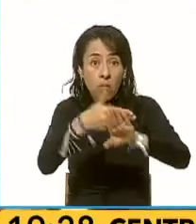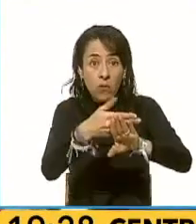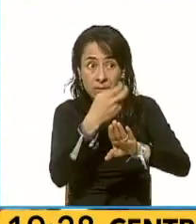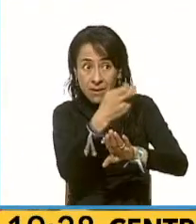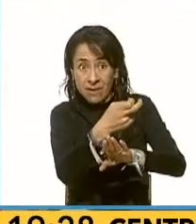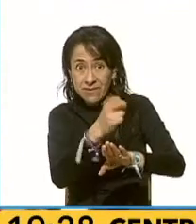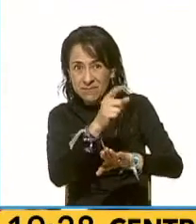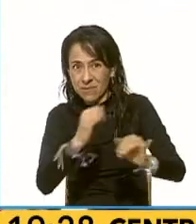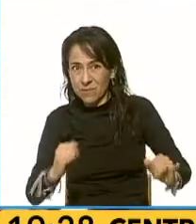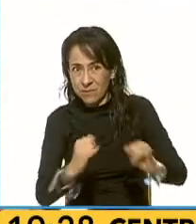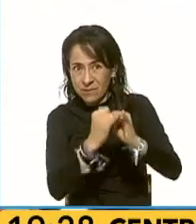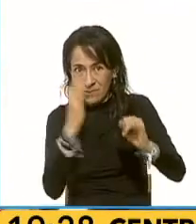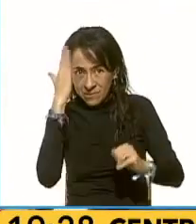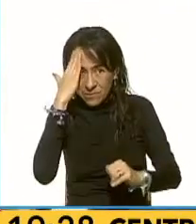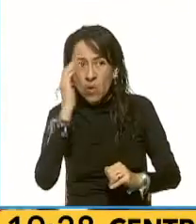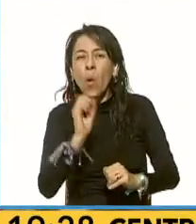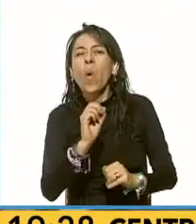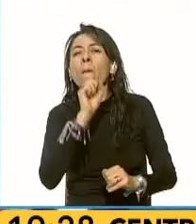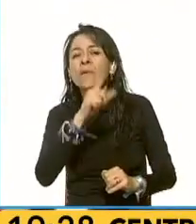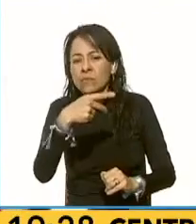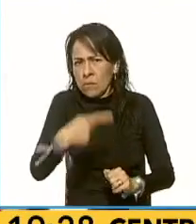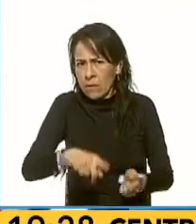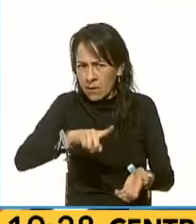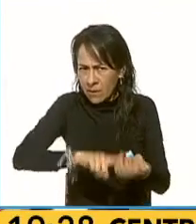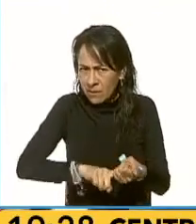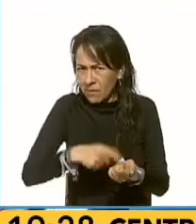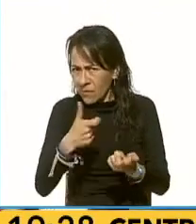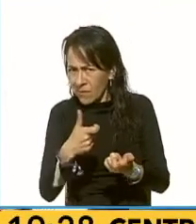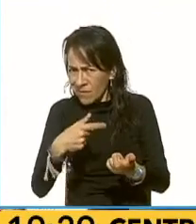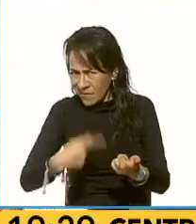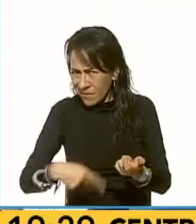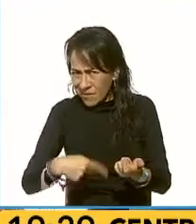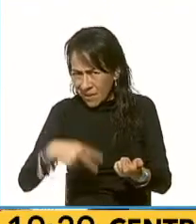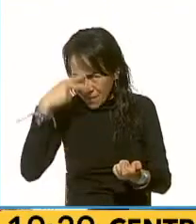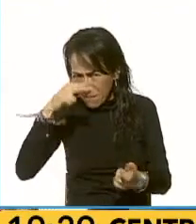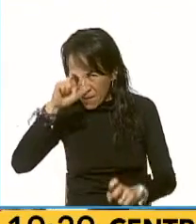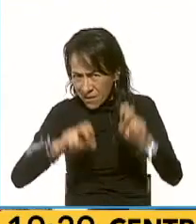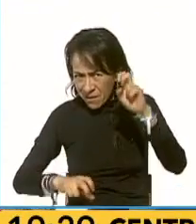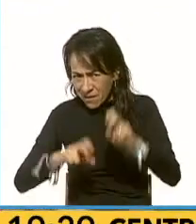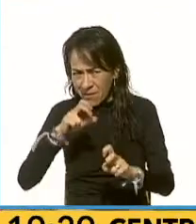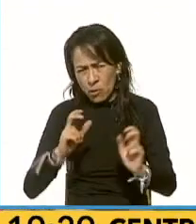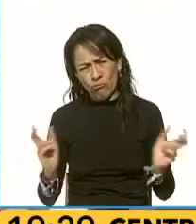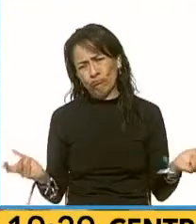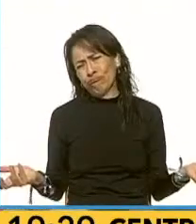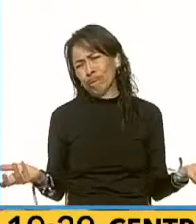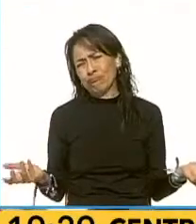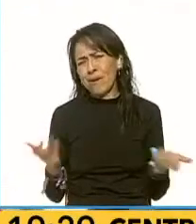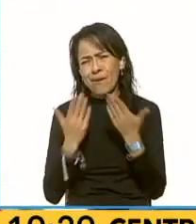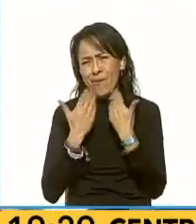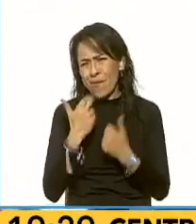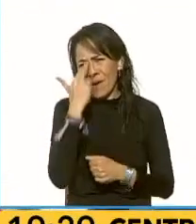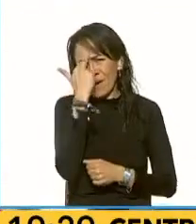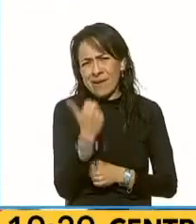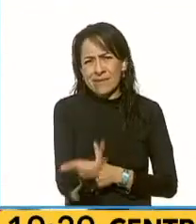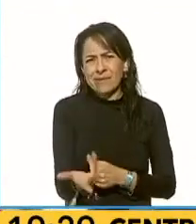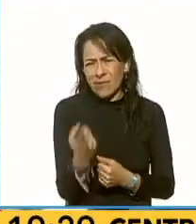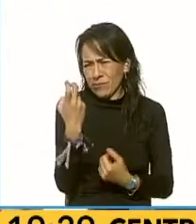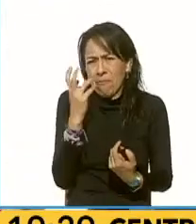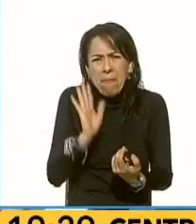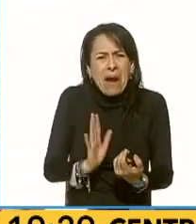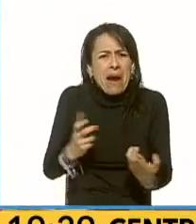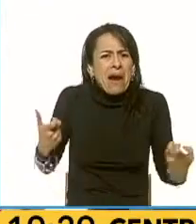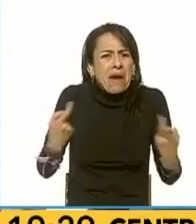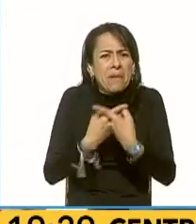al sistema financiero mexicano. Eso es algo completamente ilógico. Lo que pues nosotros hicimos solamente